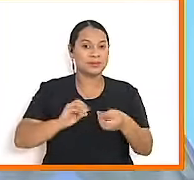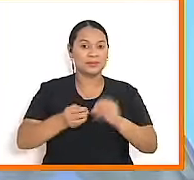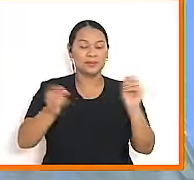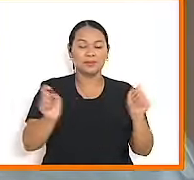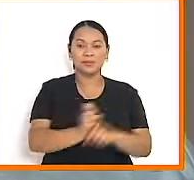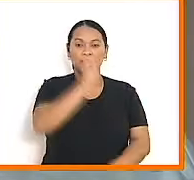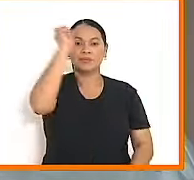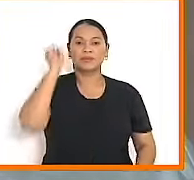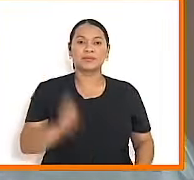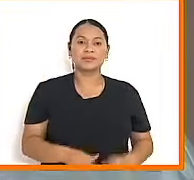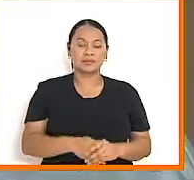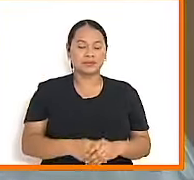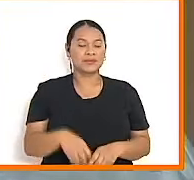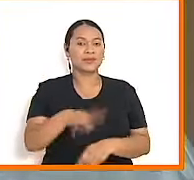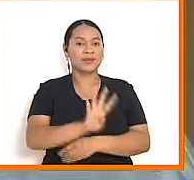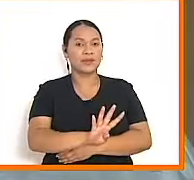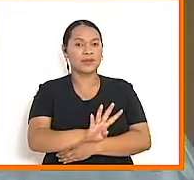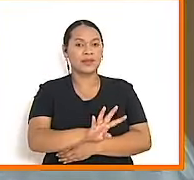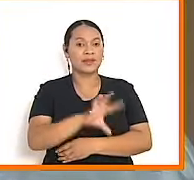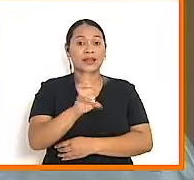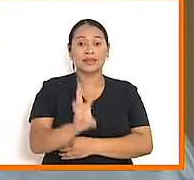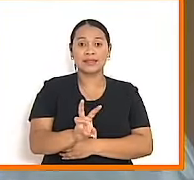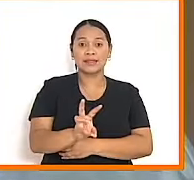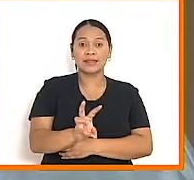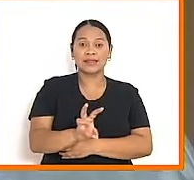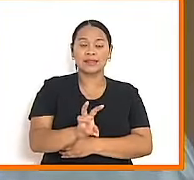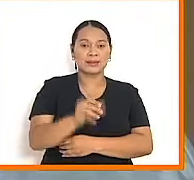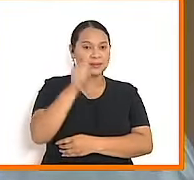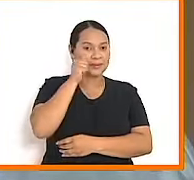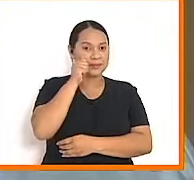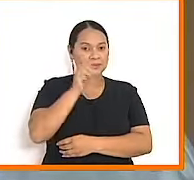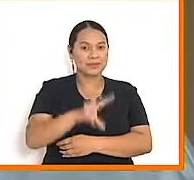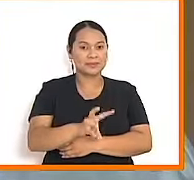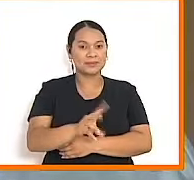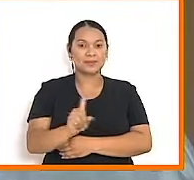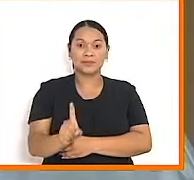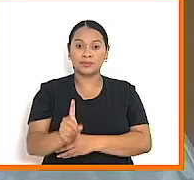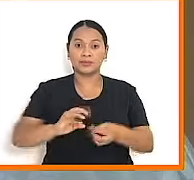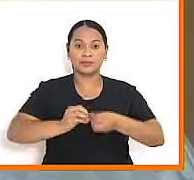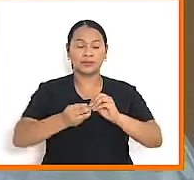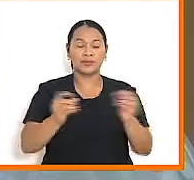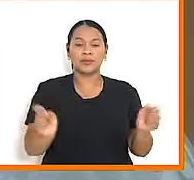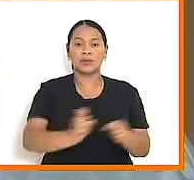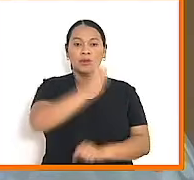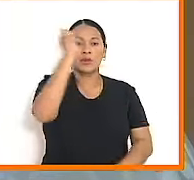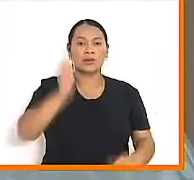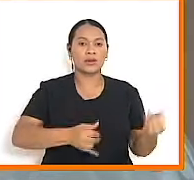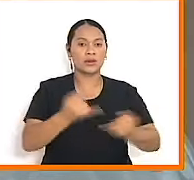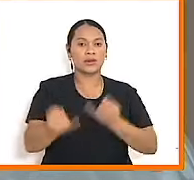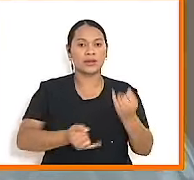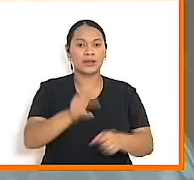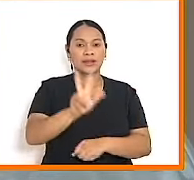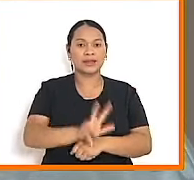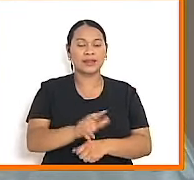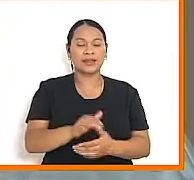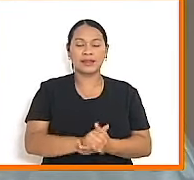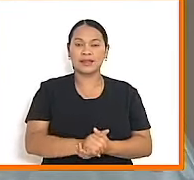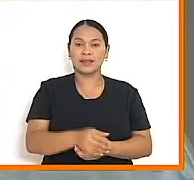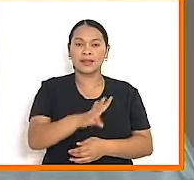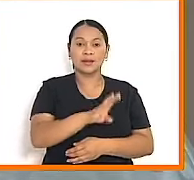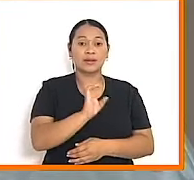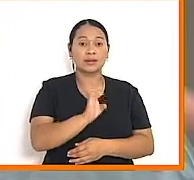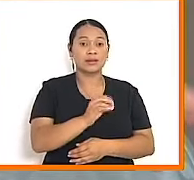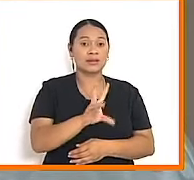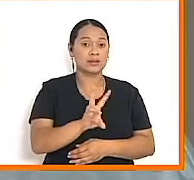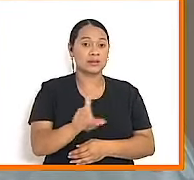dígito 6, tercer y último dígito, atentos. El 1, con mucho gusto repito, tu número ganador es el